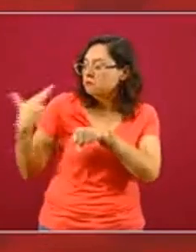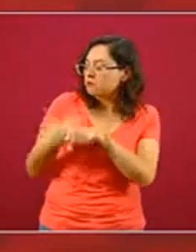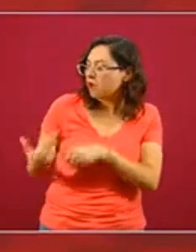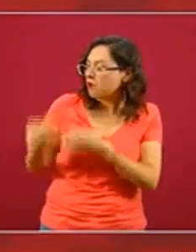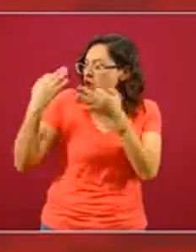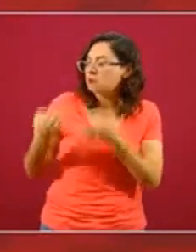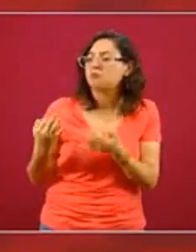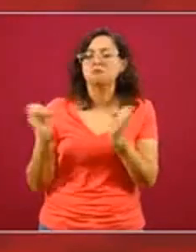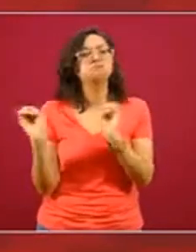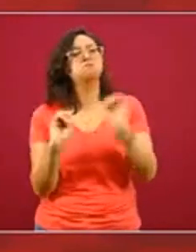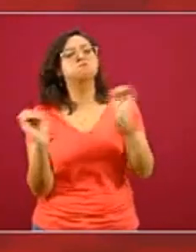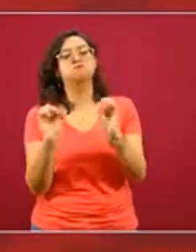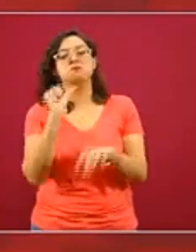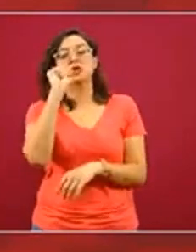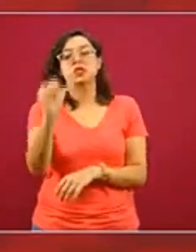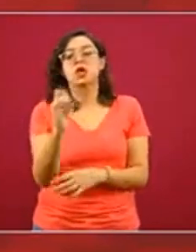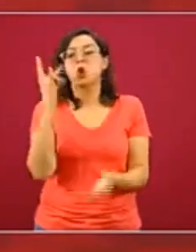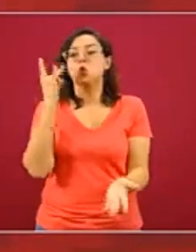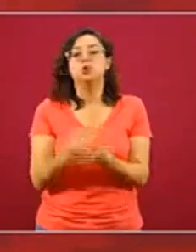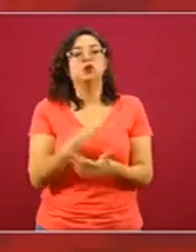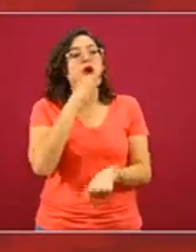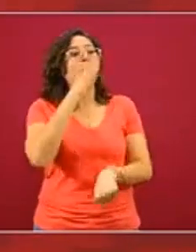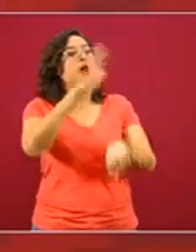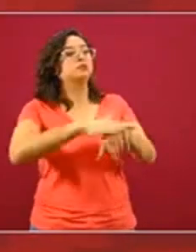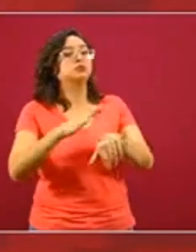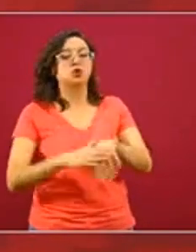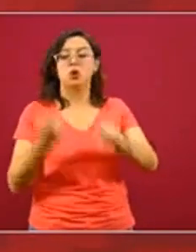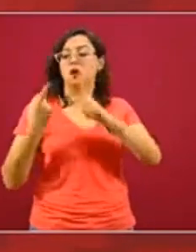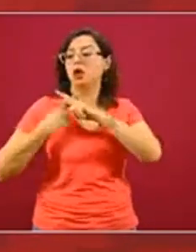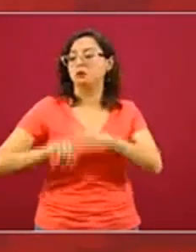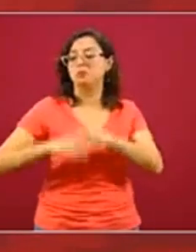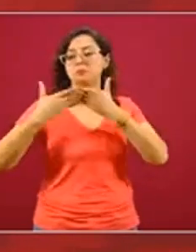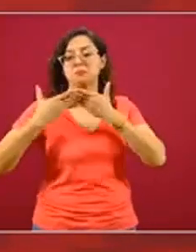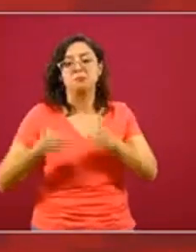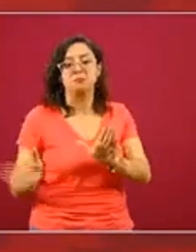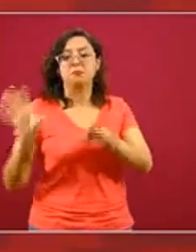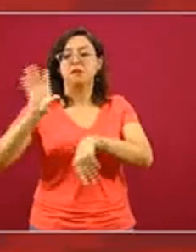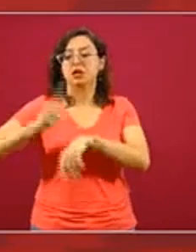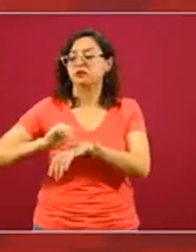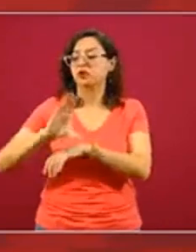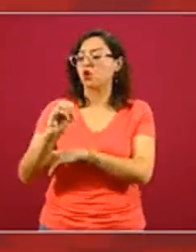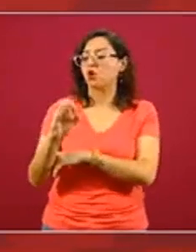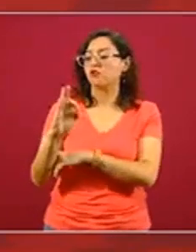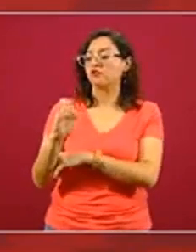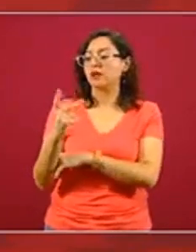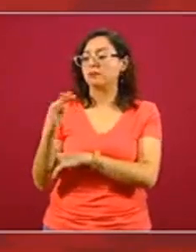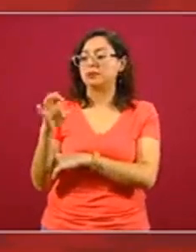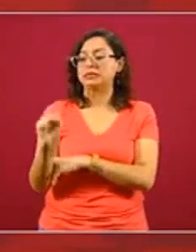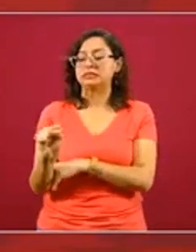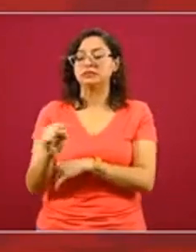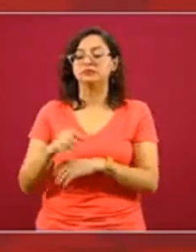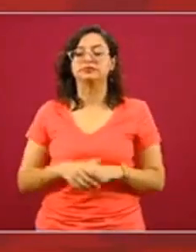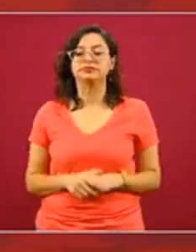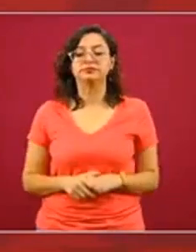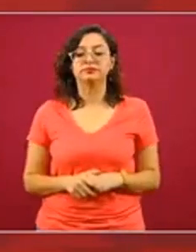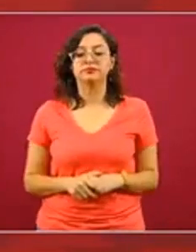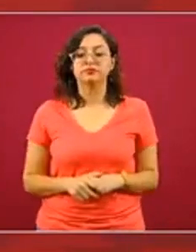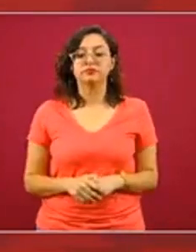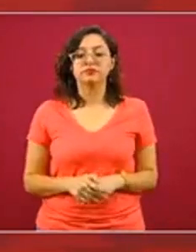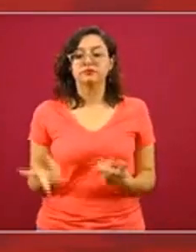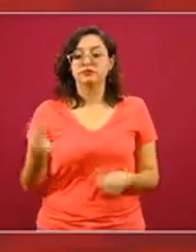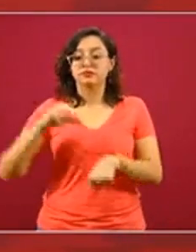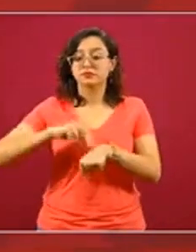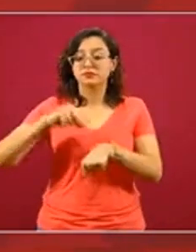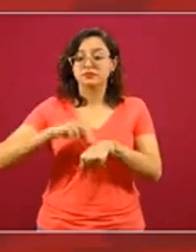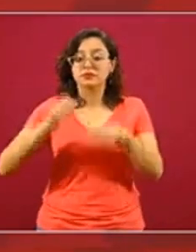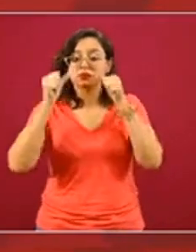allá del aviso de funcionamiento o la licencia que les da COFEPRIS. La calidad de la atención,